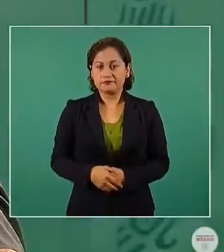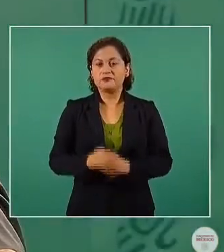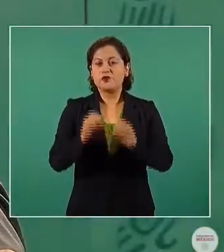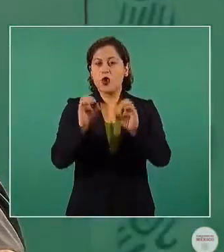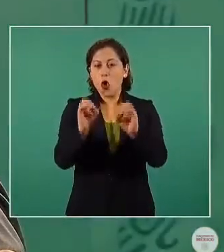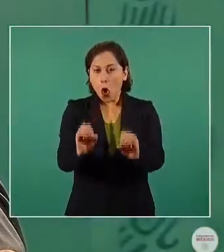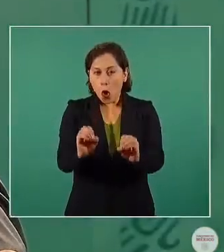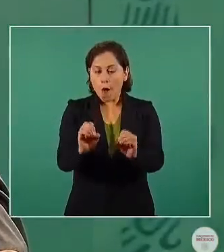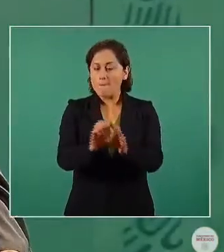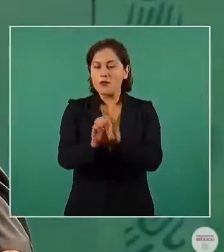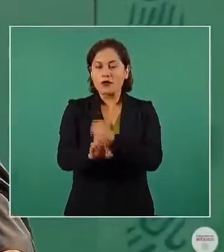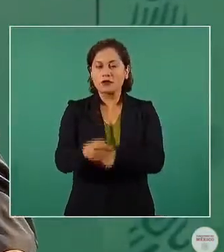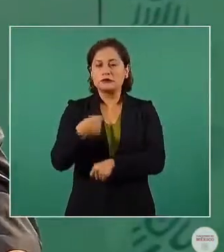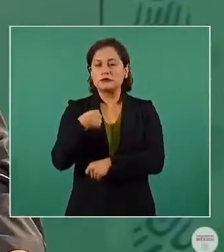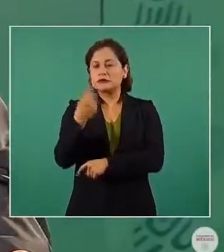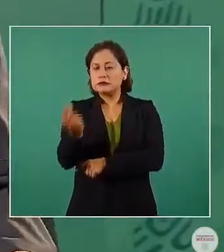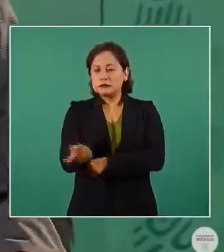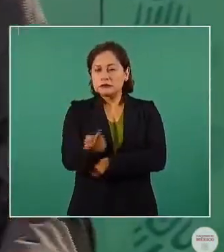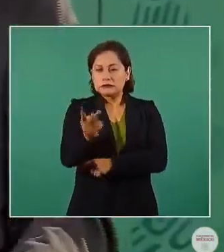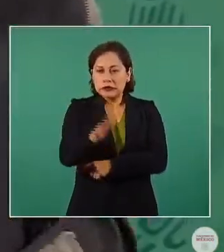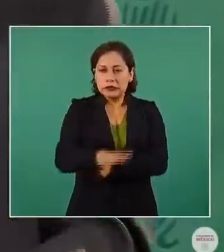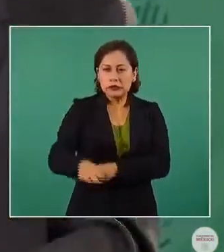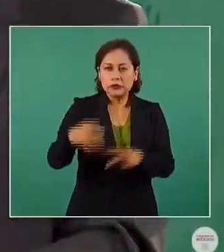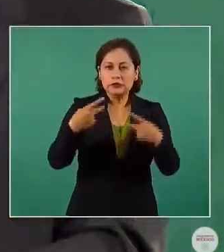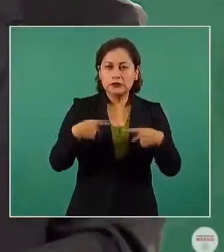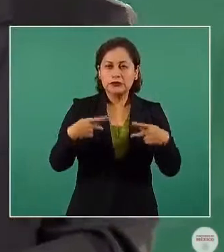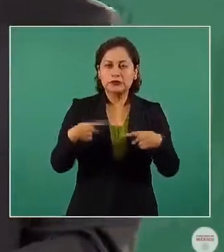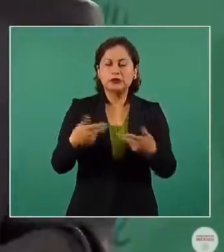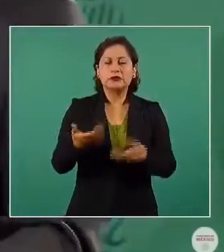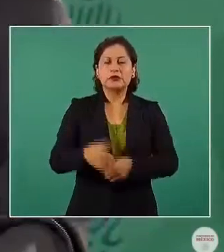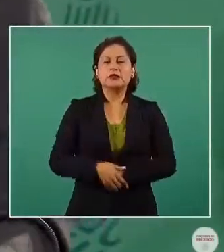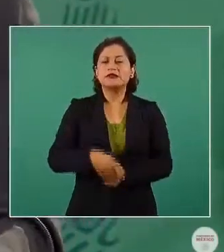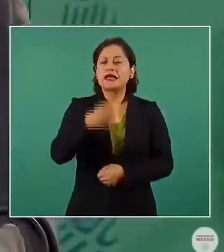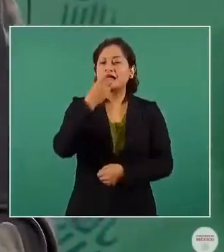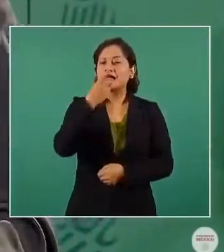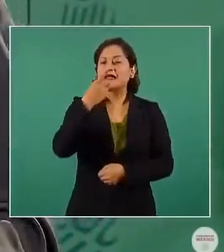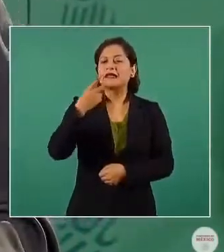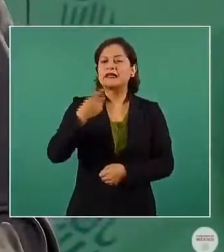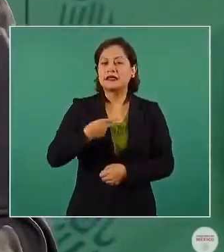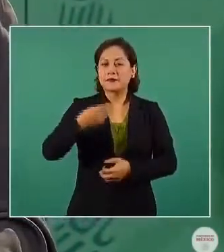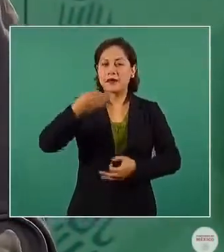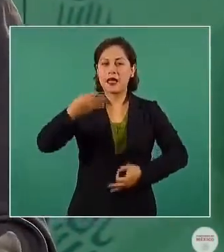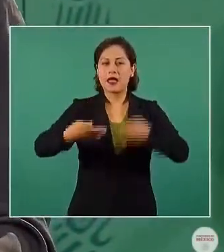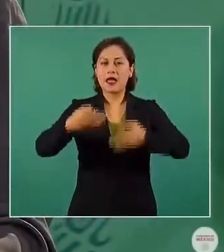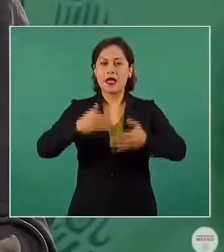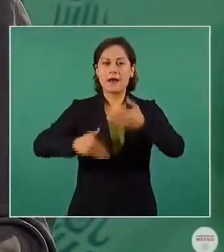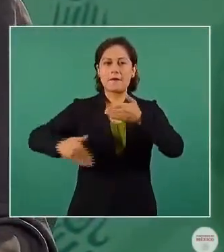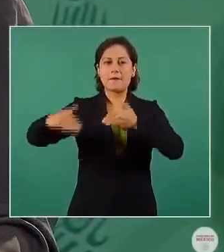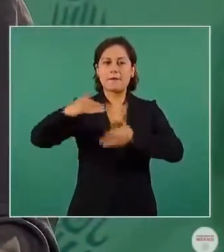dame el nombre de 3 magistrados.